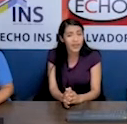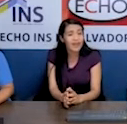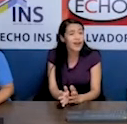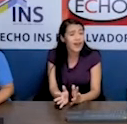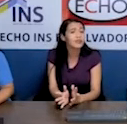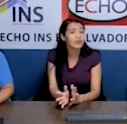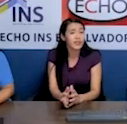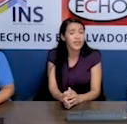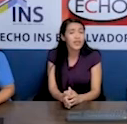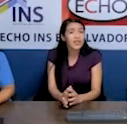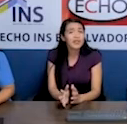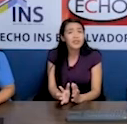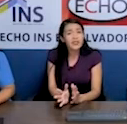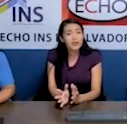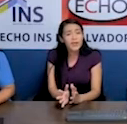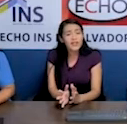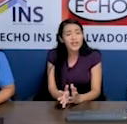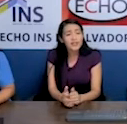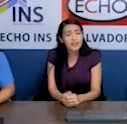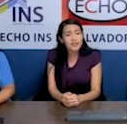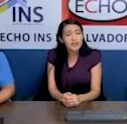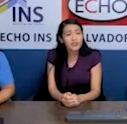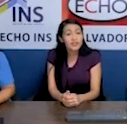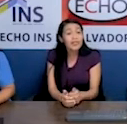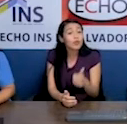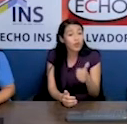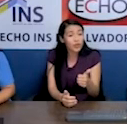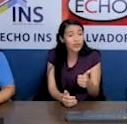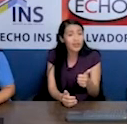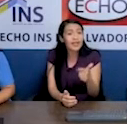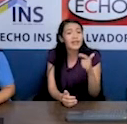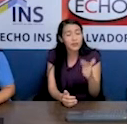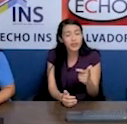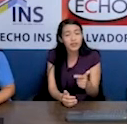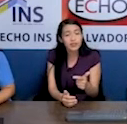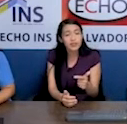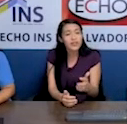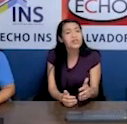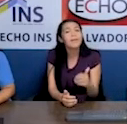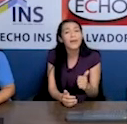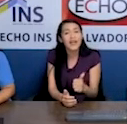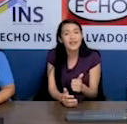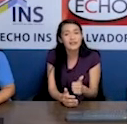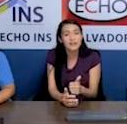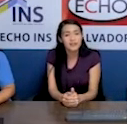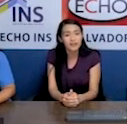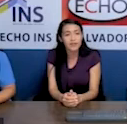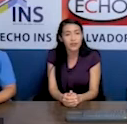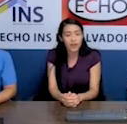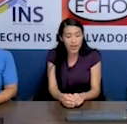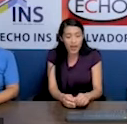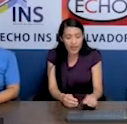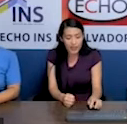emocional y familiar alto. Los síntomas característicos es el dolor, la claudicación y la